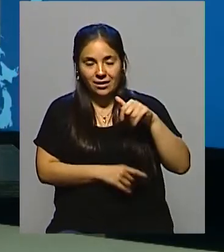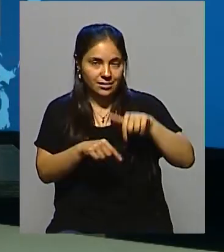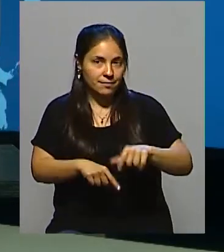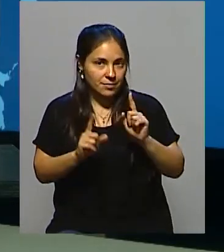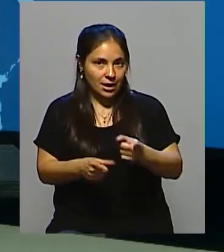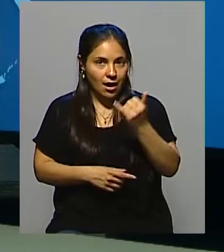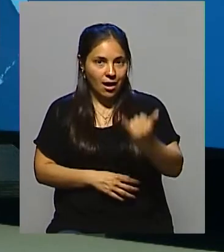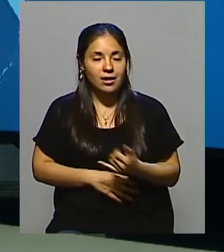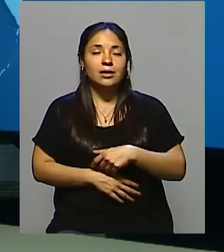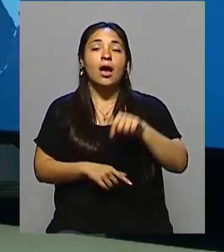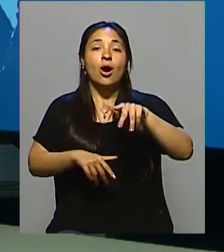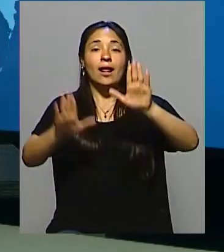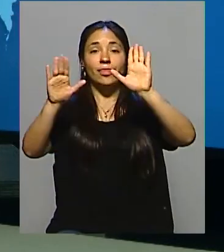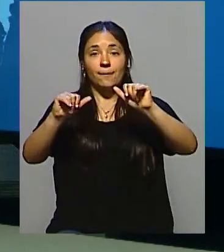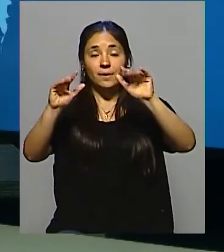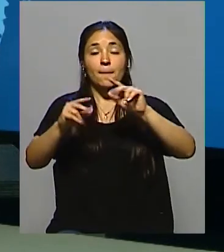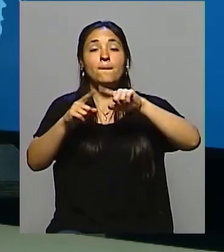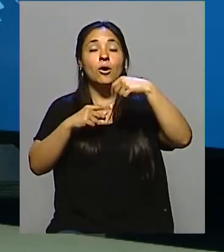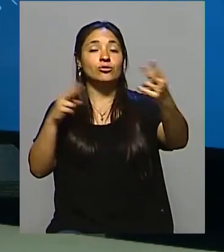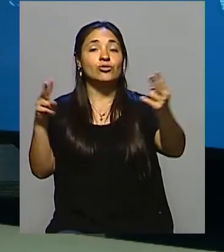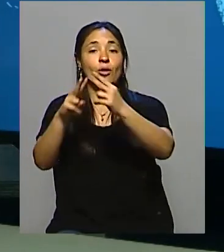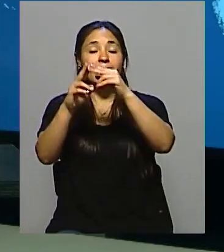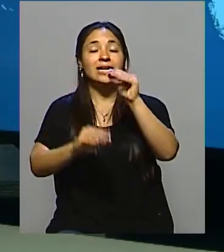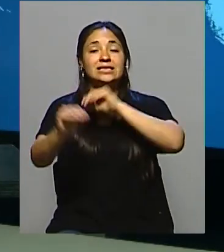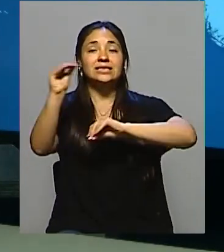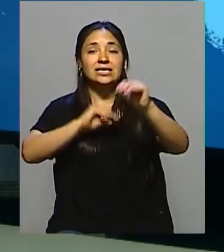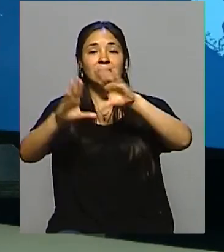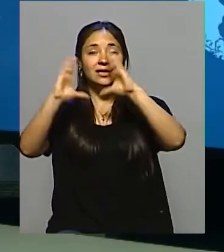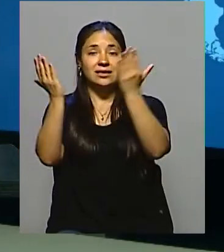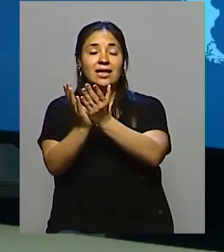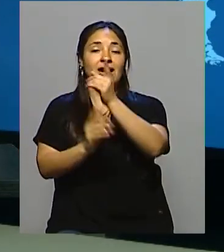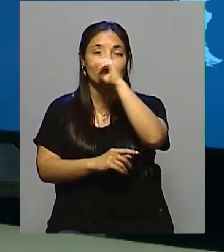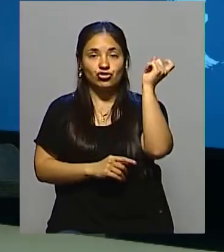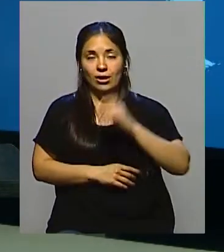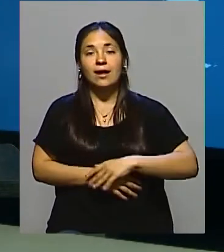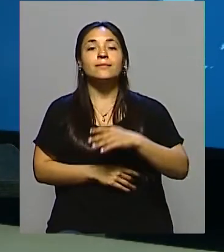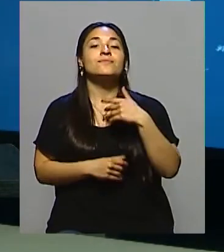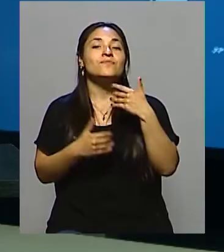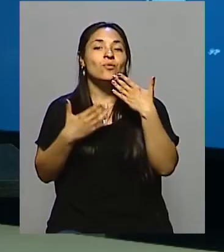nos despedimos. Será hasta la próxima emisión de Chat Internacional. Un placer estar con ustedes.